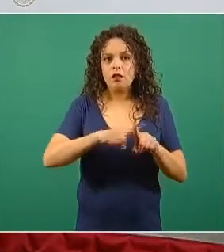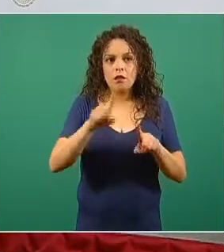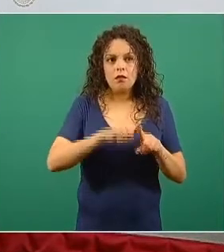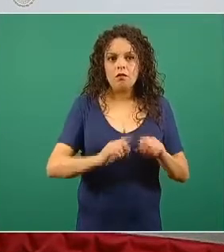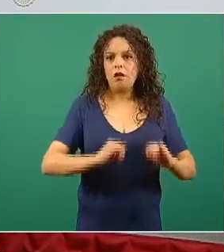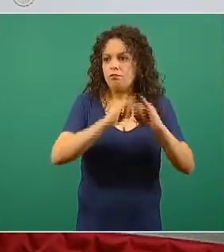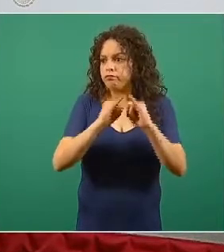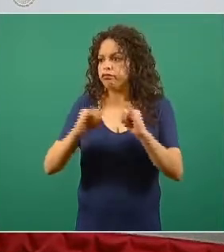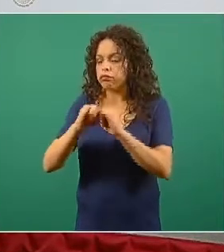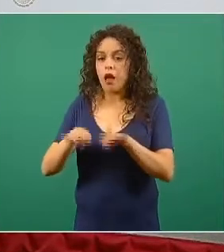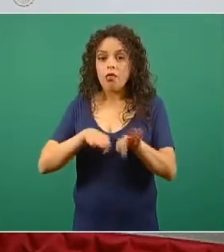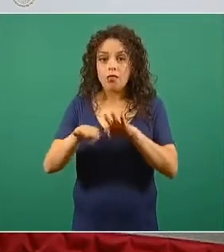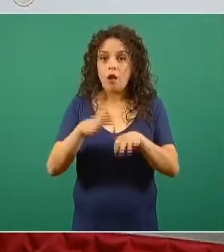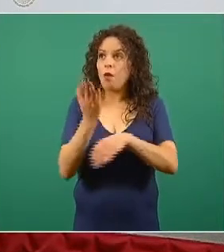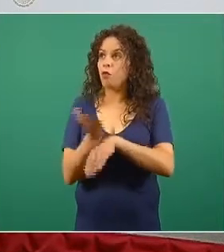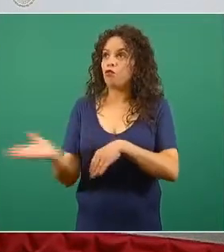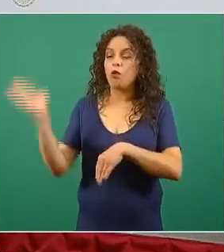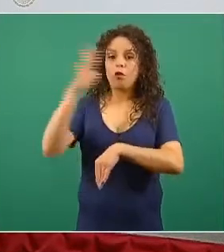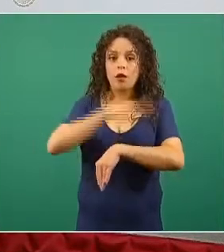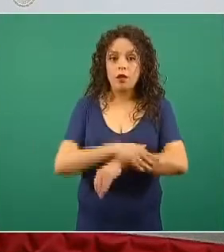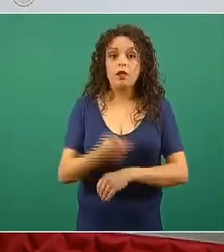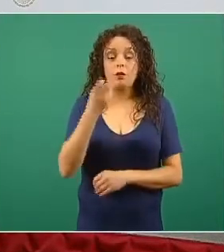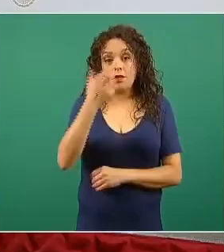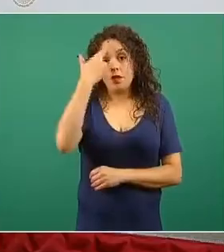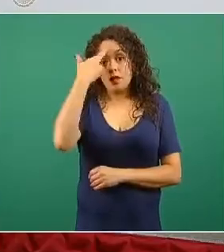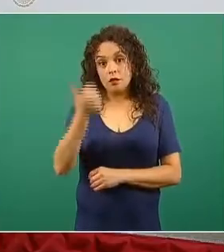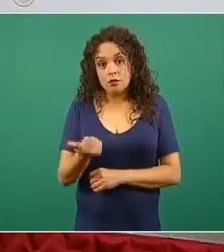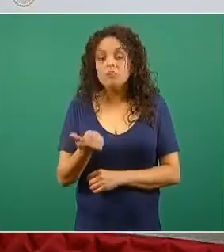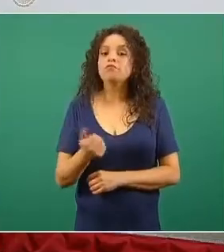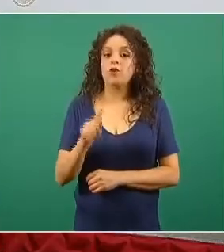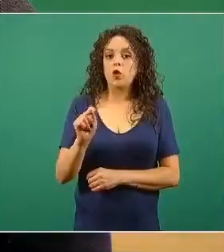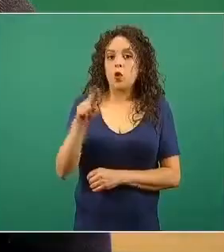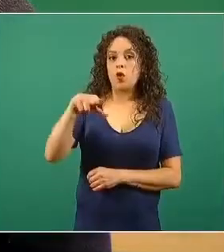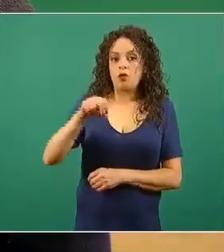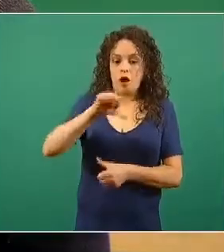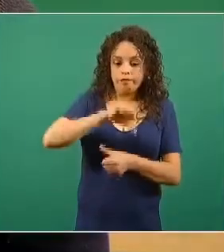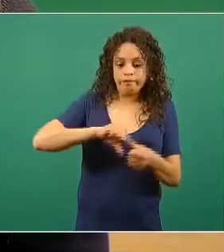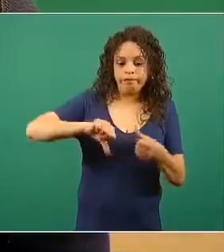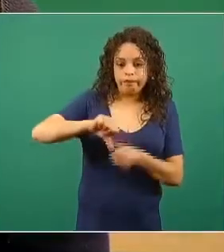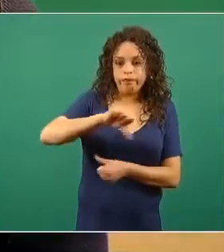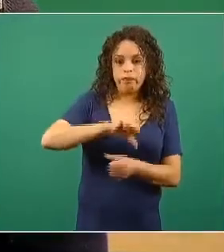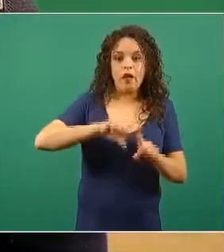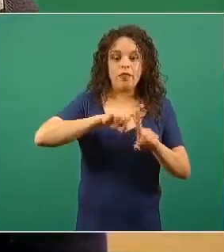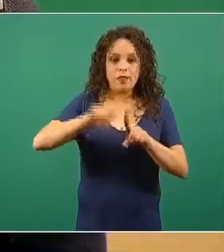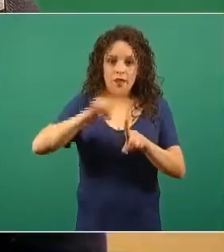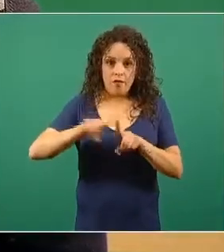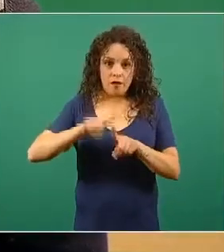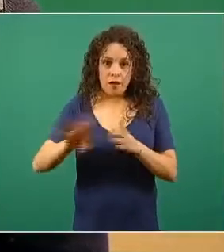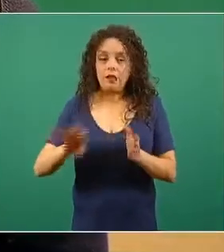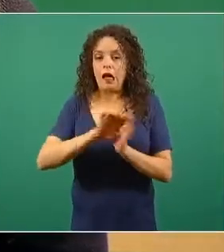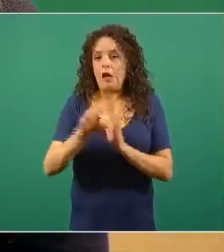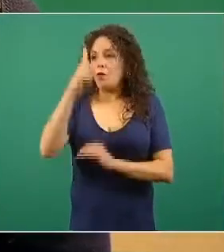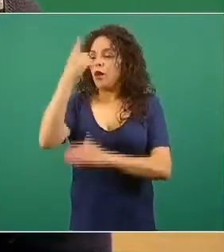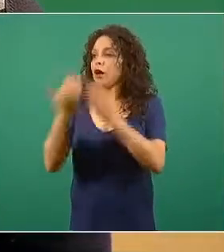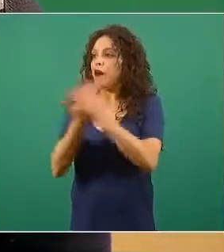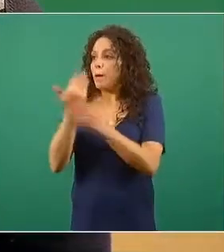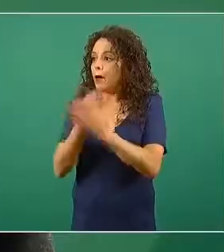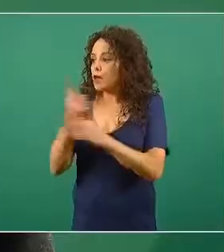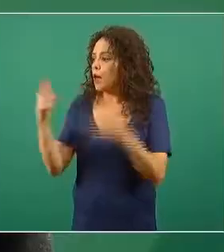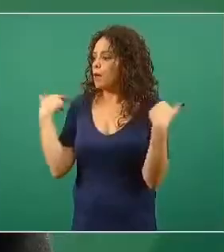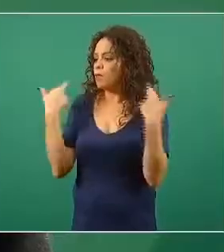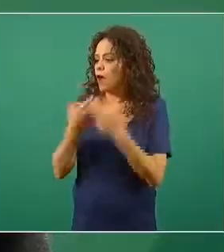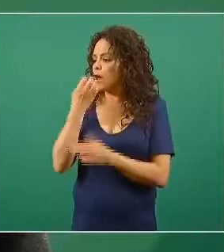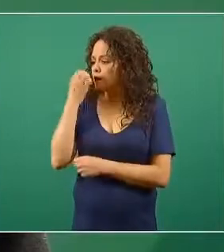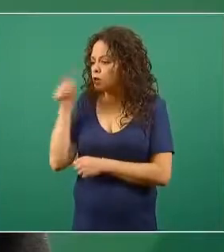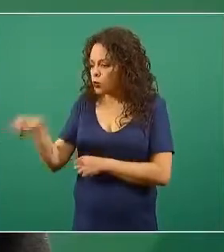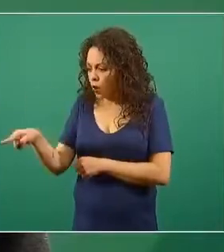y en diferentes unidades y por lo tanto también en diferentes turnos. Entonces puede haber maestros que en la mañana den clases en una escuela, en la